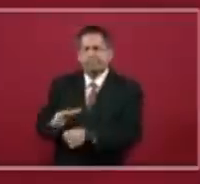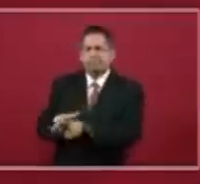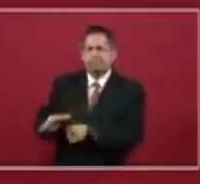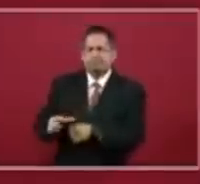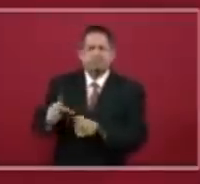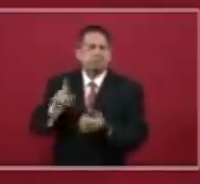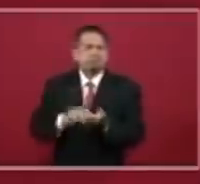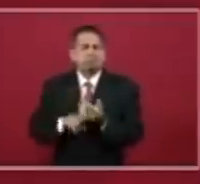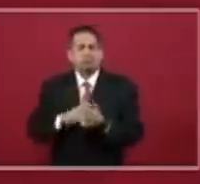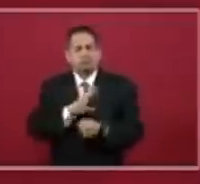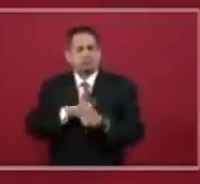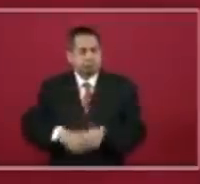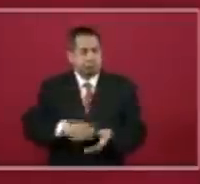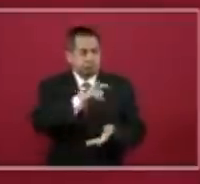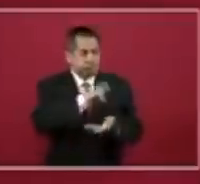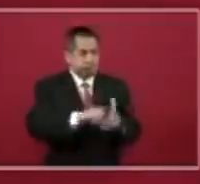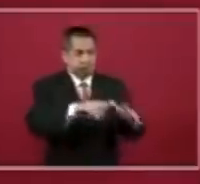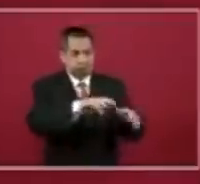con esta compra